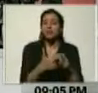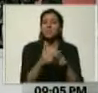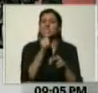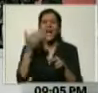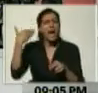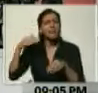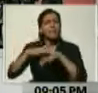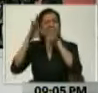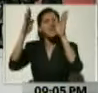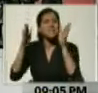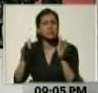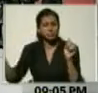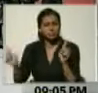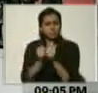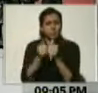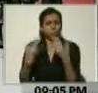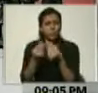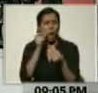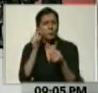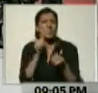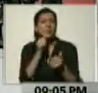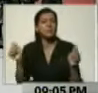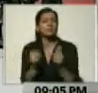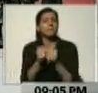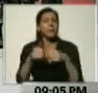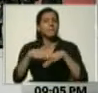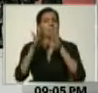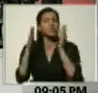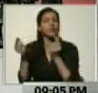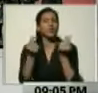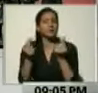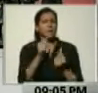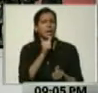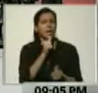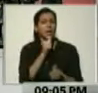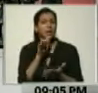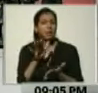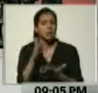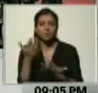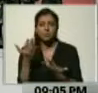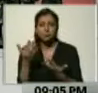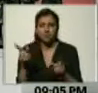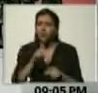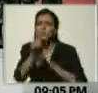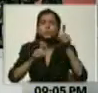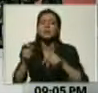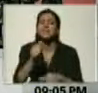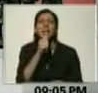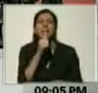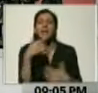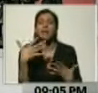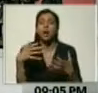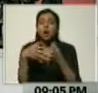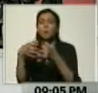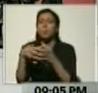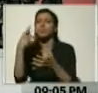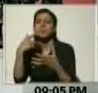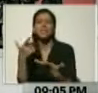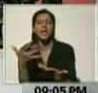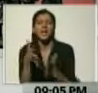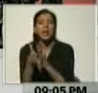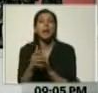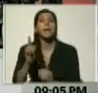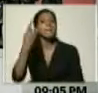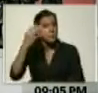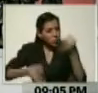Finanzas de Carmona? Vamos a ver, pues. Prueba corta. ¿De qué partido era? No. De